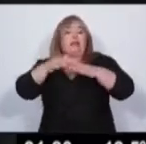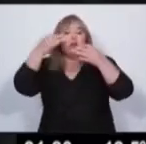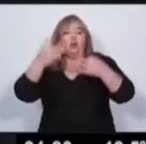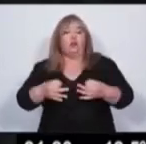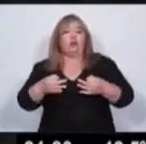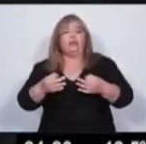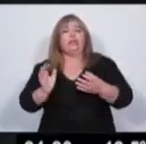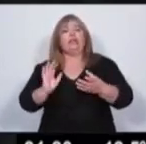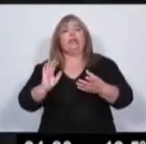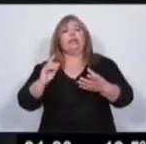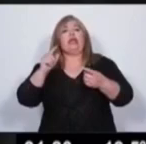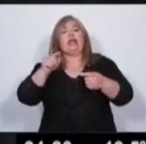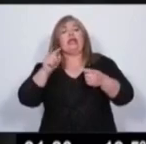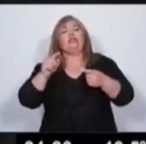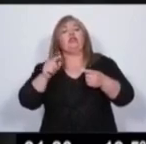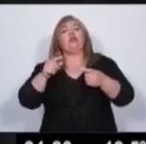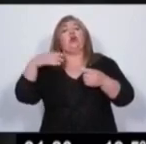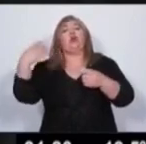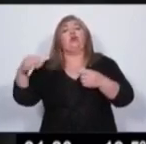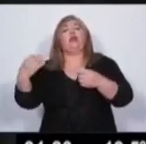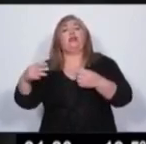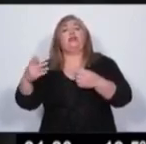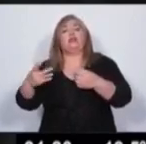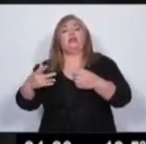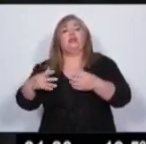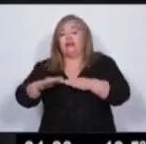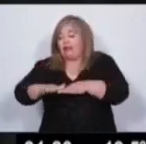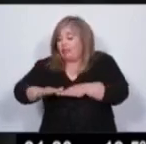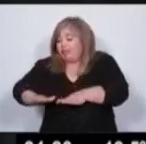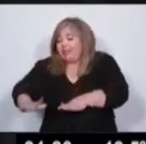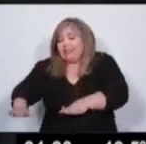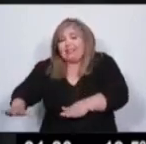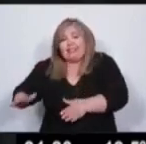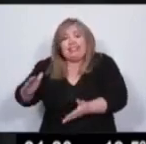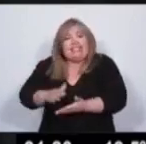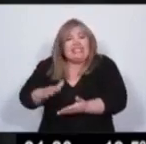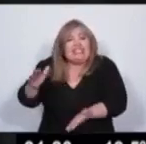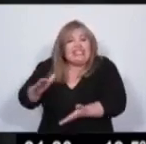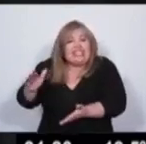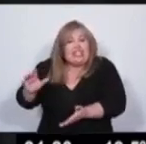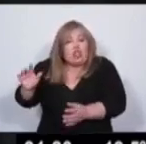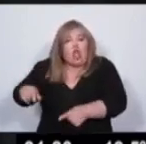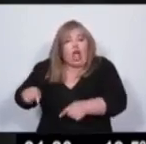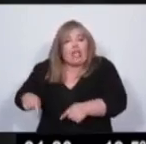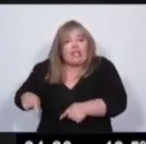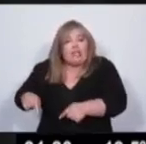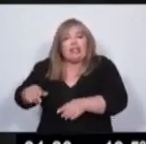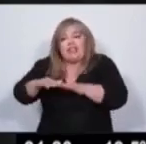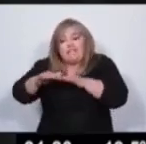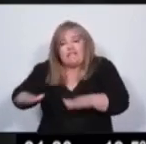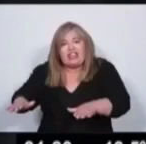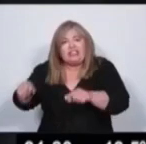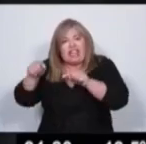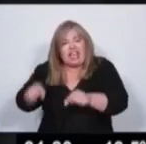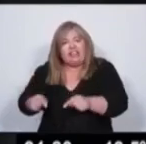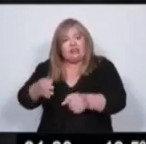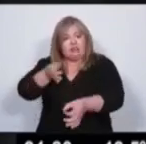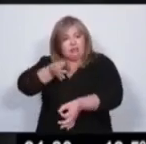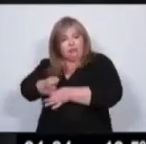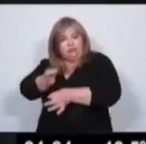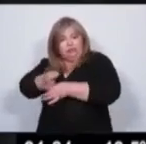lo debe tener la enseñanza en la temprana edad allí en esa en esa infancia es donde hay mayor